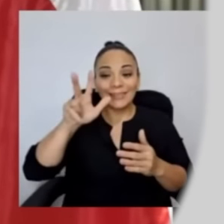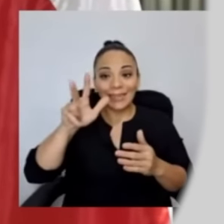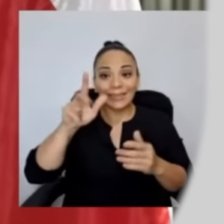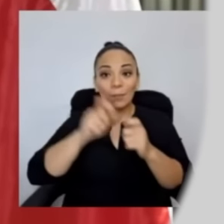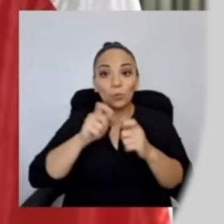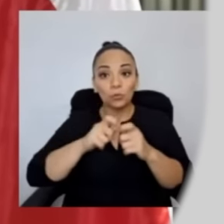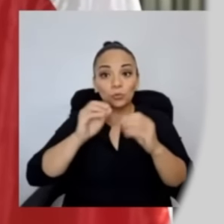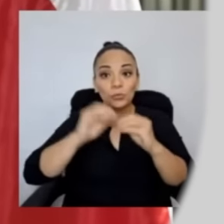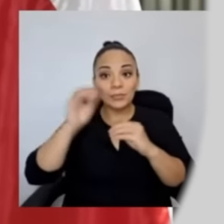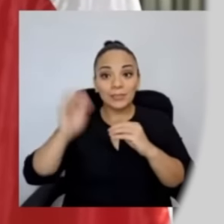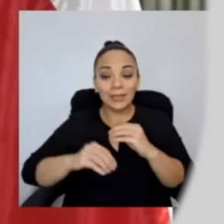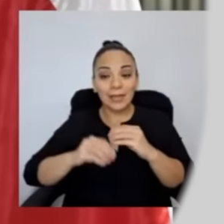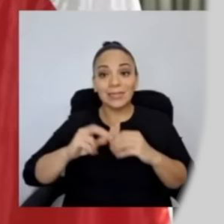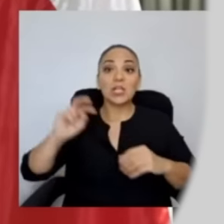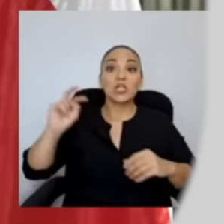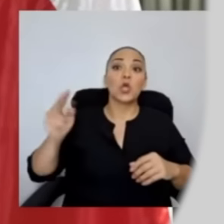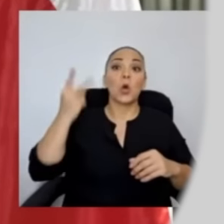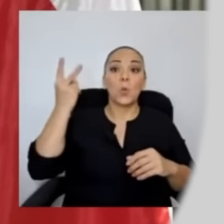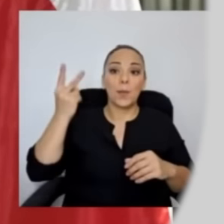el doble.